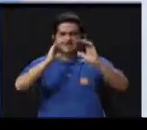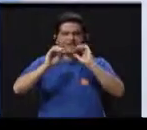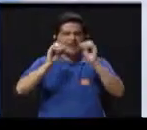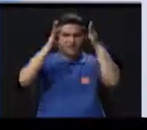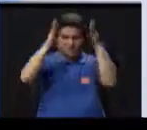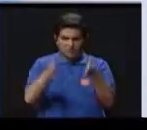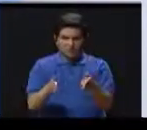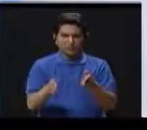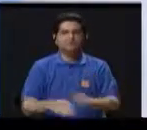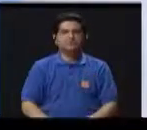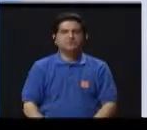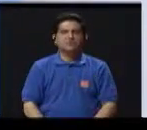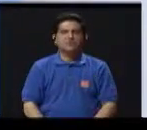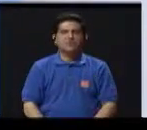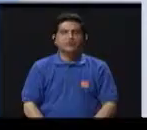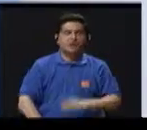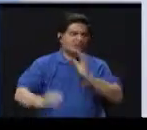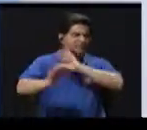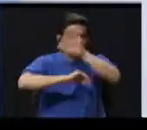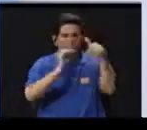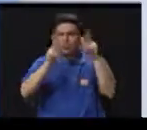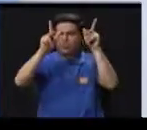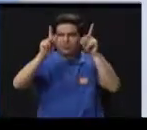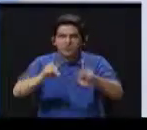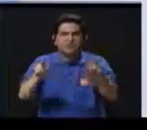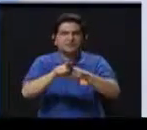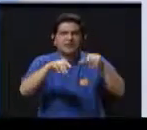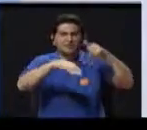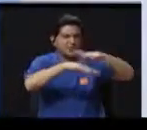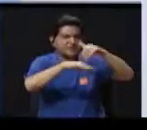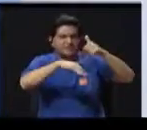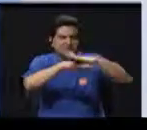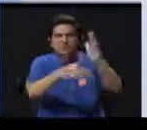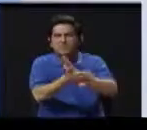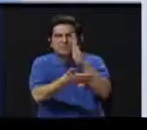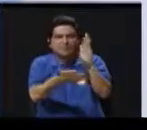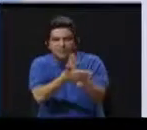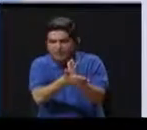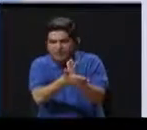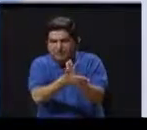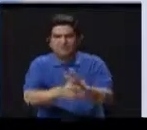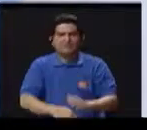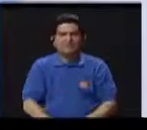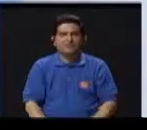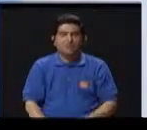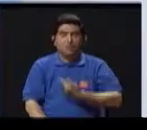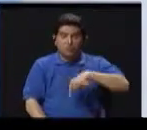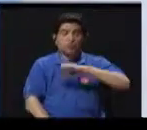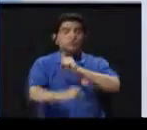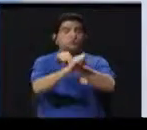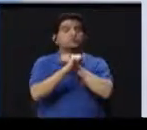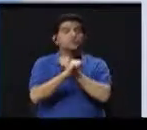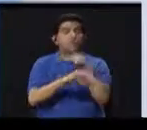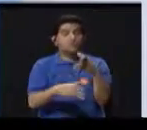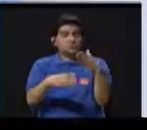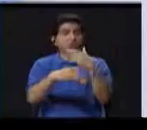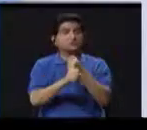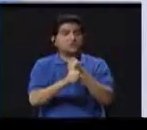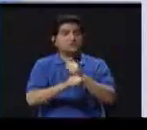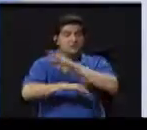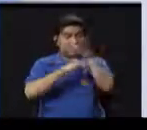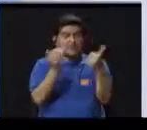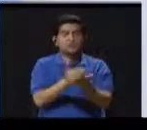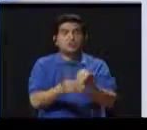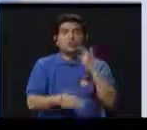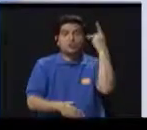los profesores y así. Entonces se comunicó a todo el mundo, también se mandó circulares, ¿verdad? Nosotros sí nos aseguramos de que eso se hiciera, que se